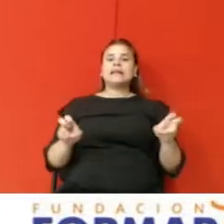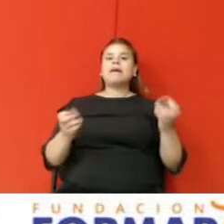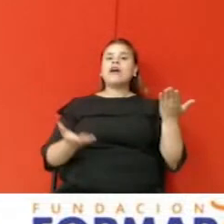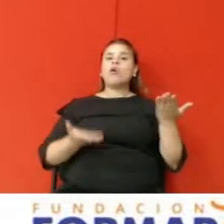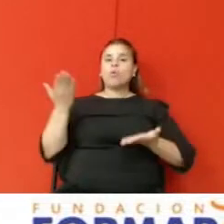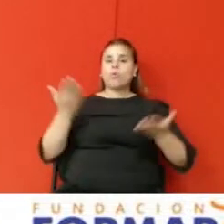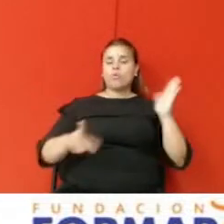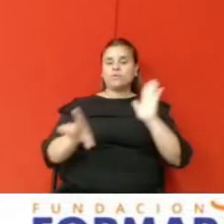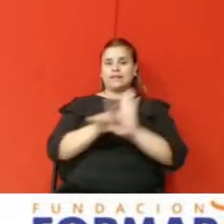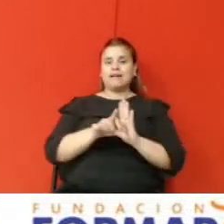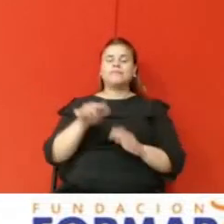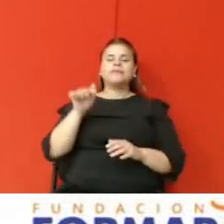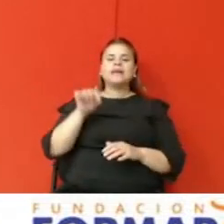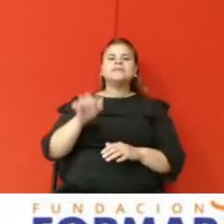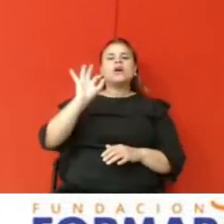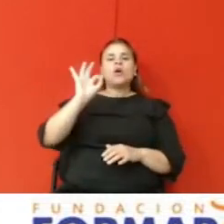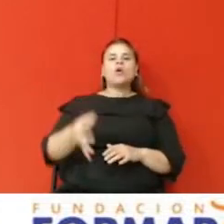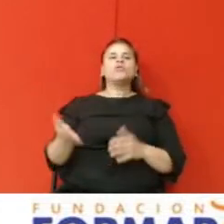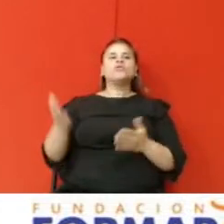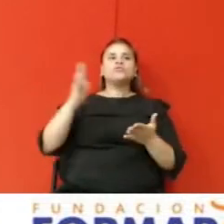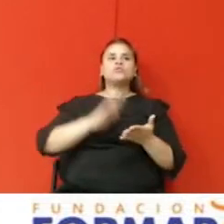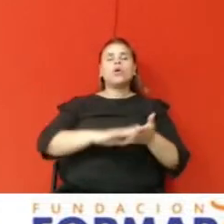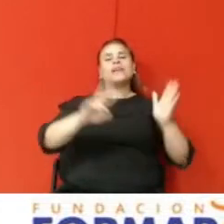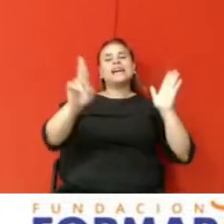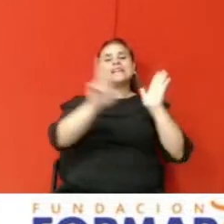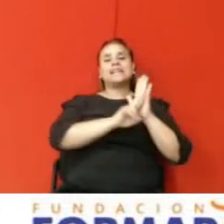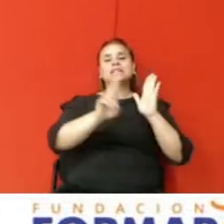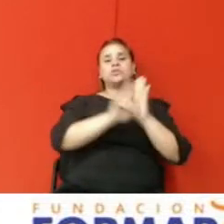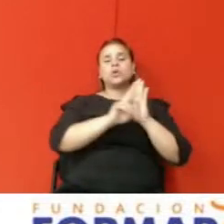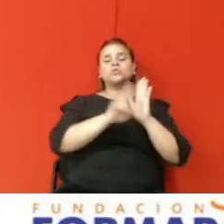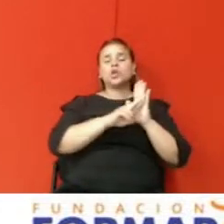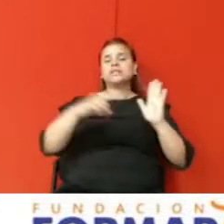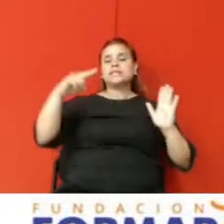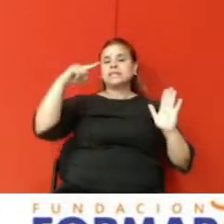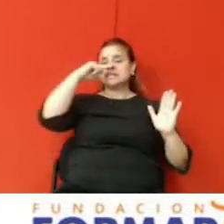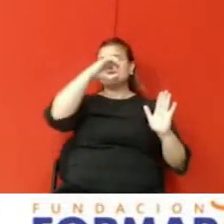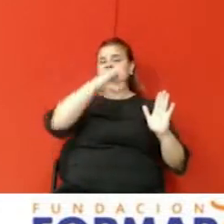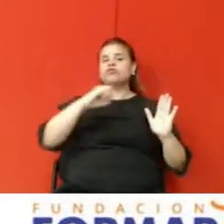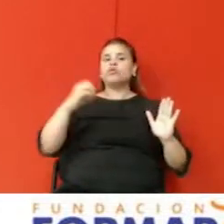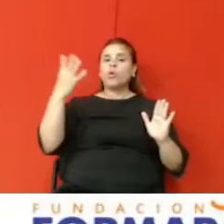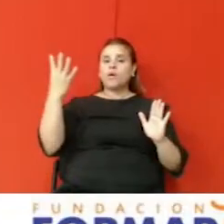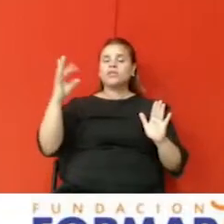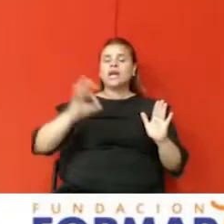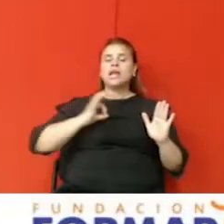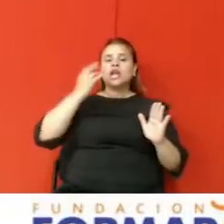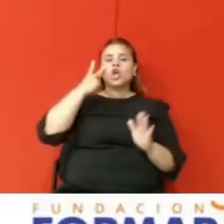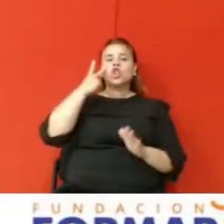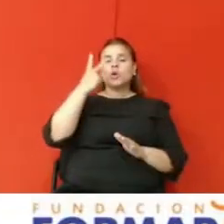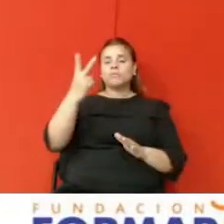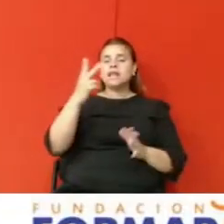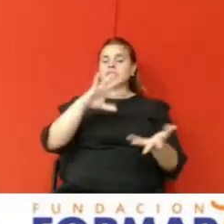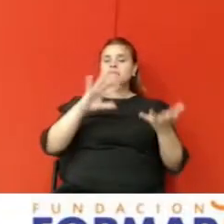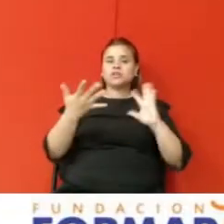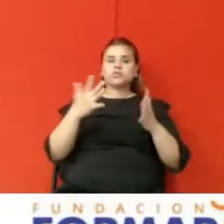domiciliaria tiene una regulación a través de una resolución ministerial que es la 704, data del año 2000, no es